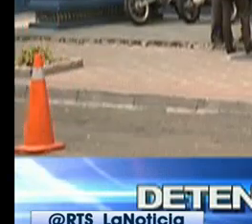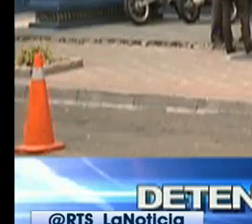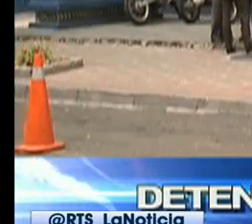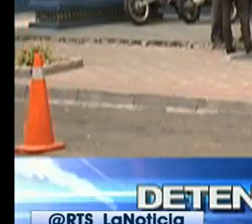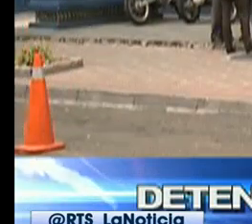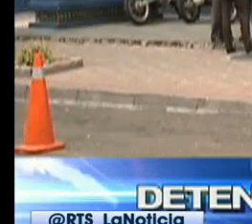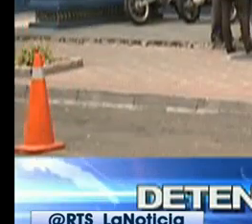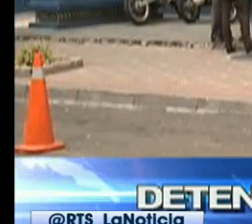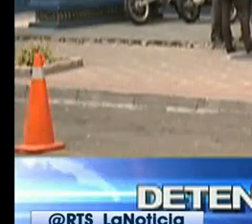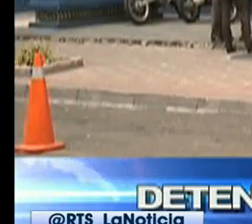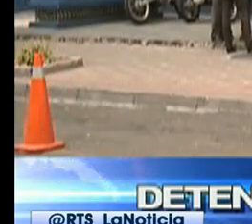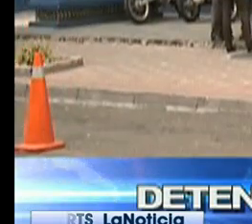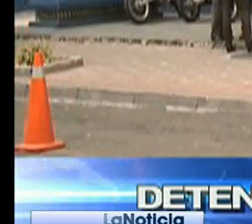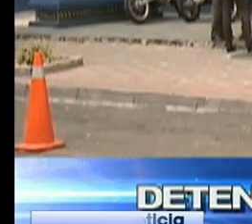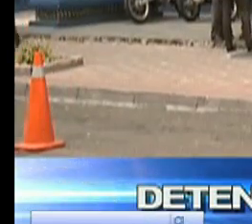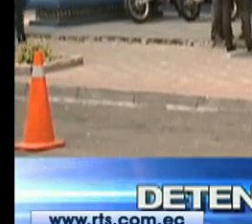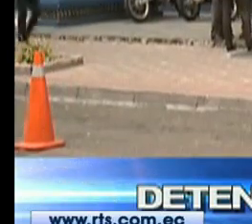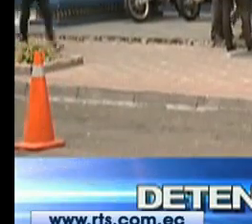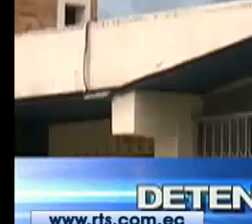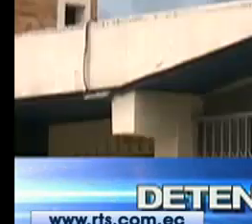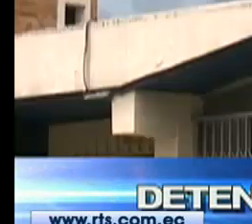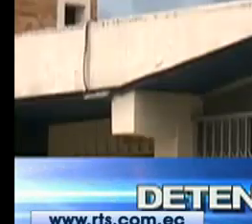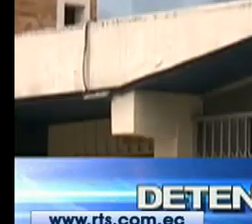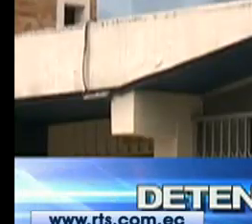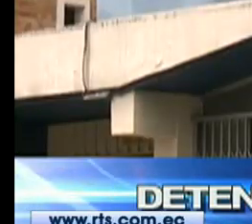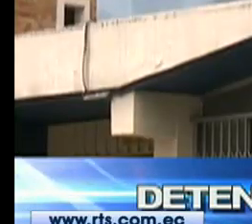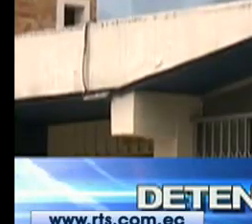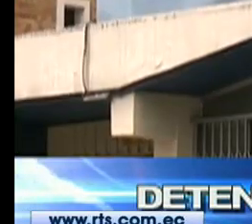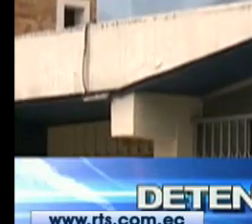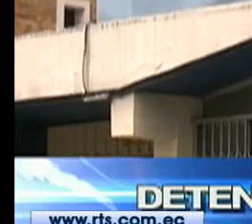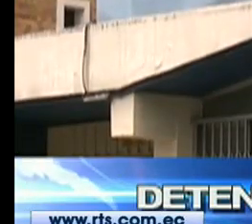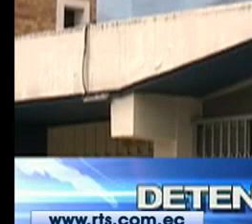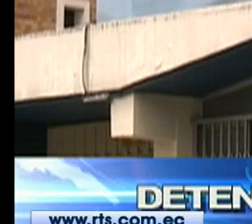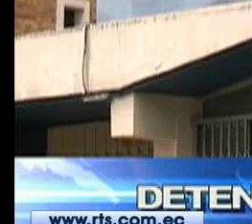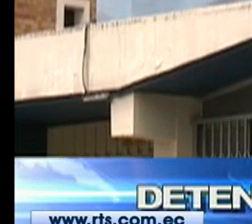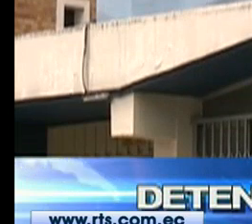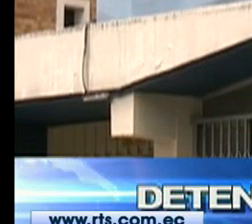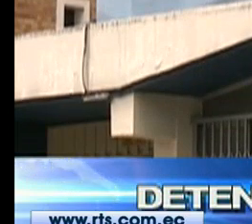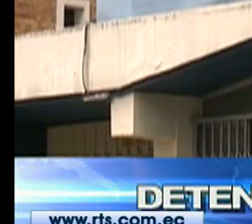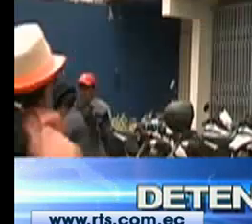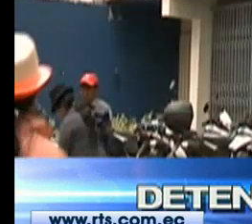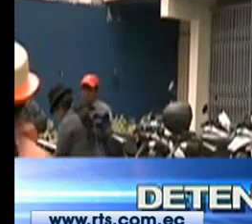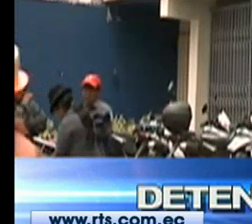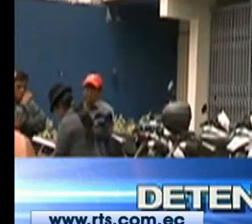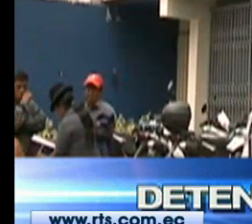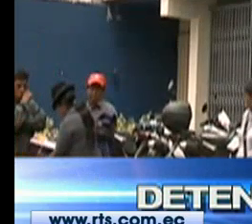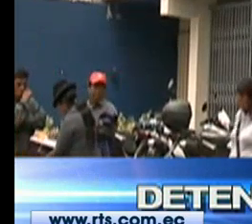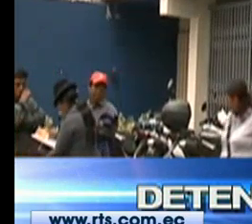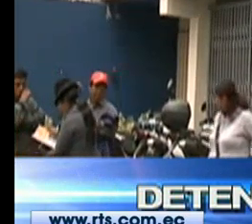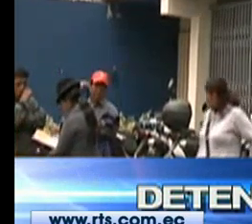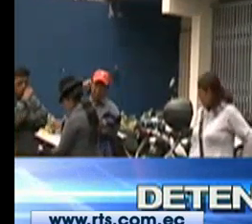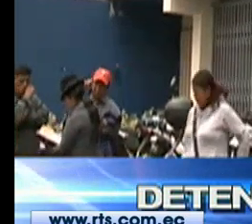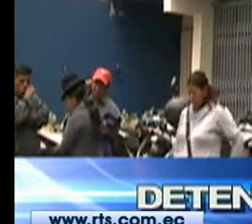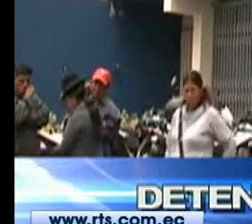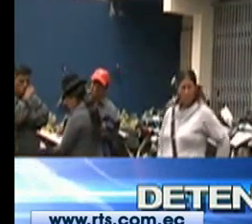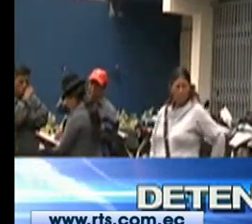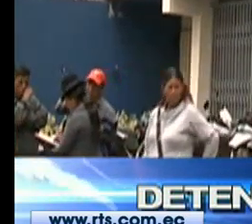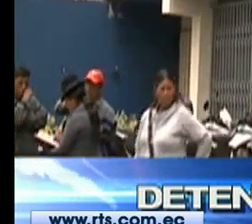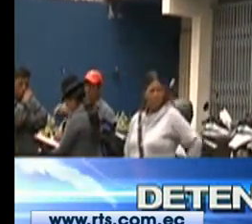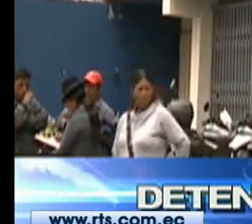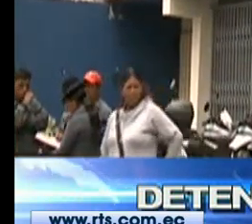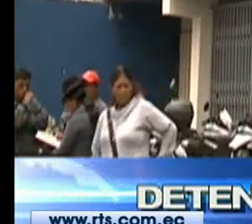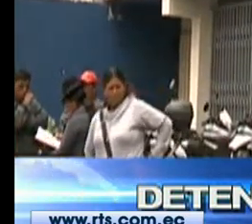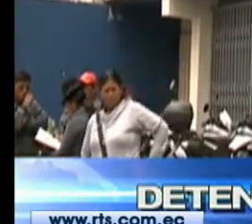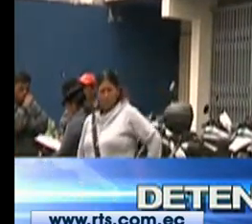Además, fueron capturados dos presuntos violadores quienes aprovechaban la cercanía con las víctimas